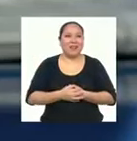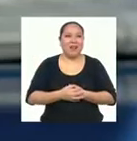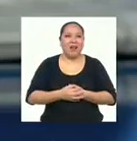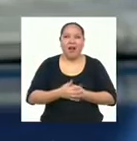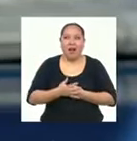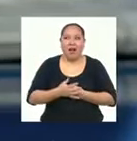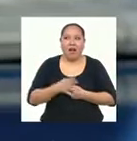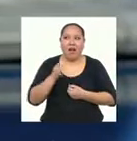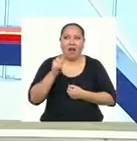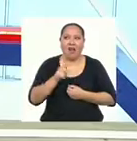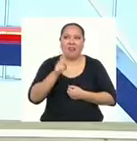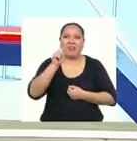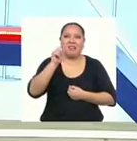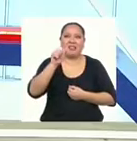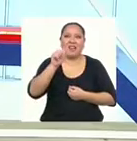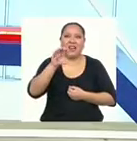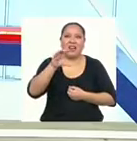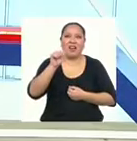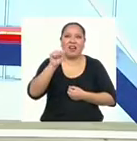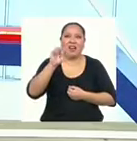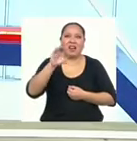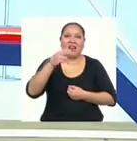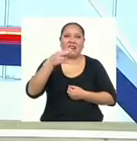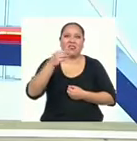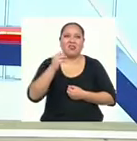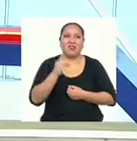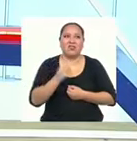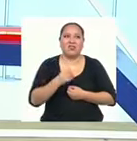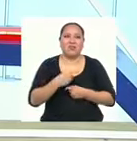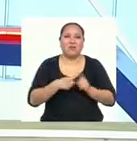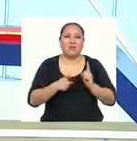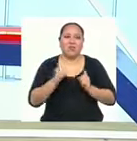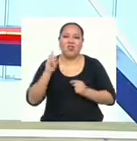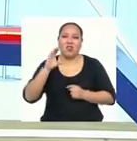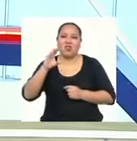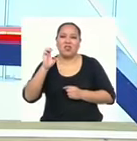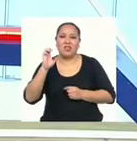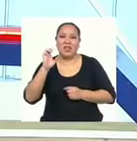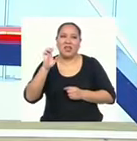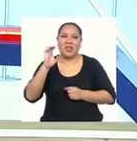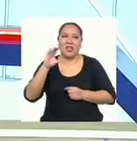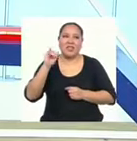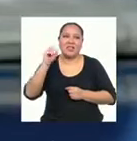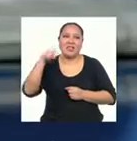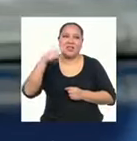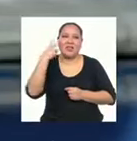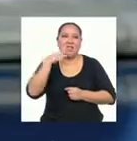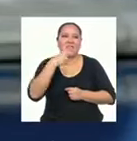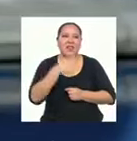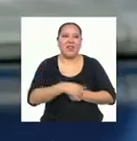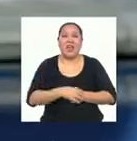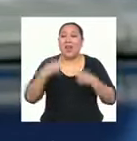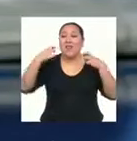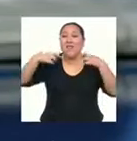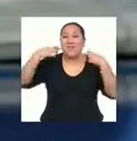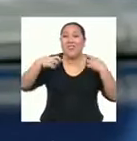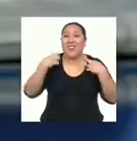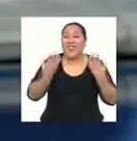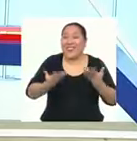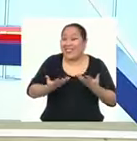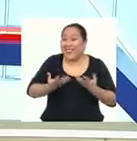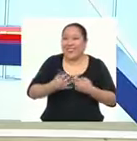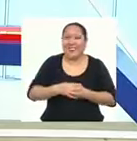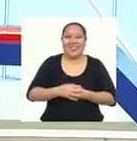¿Es tacacho? Sí, pero en vez de cecina, mira que tiene... ¡Pollo a la brasa!